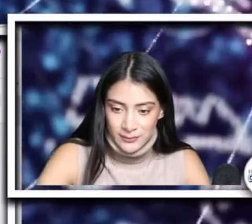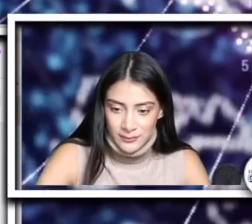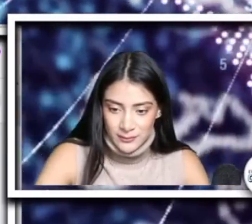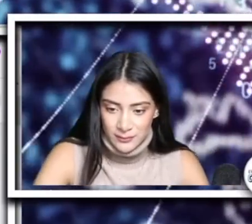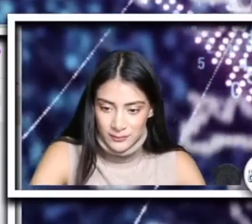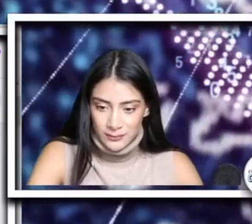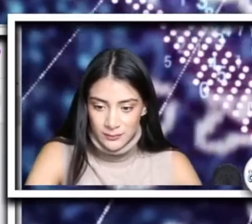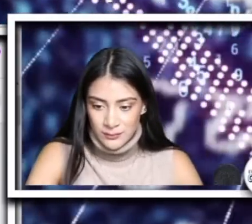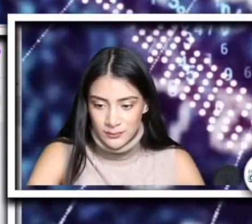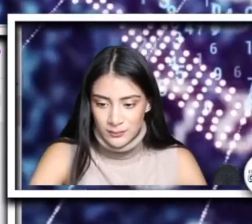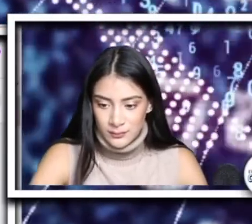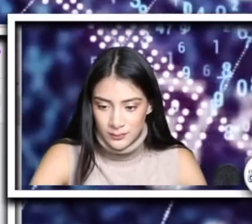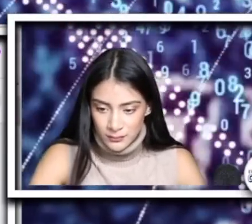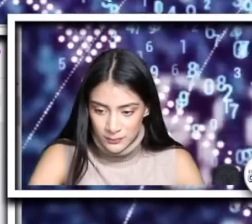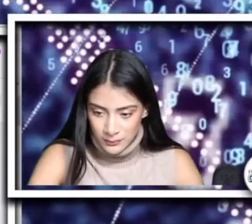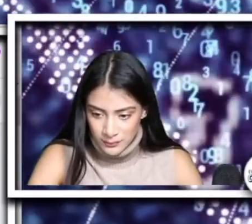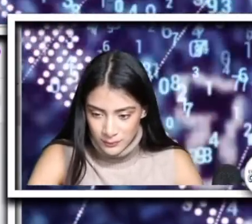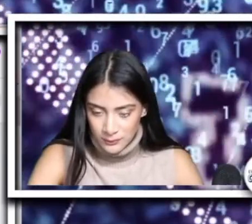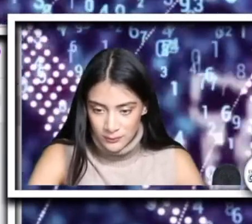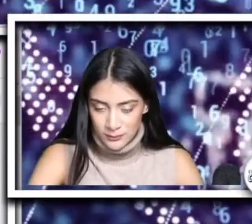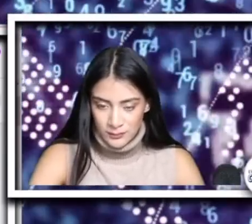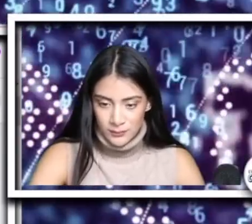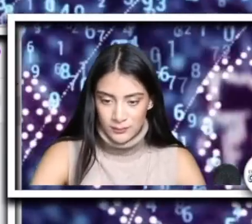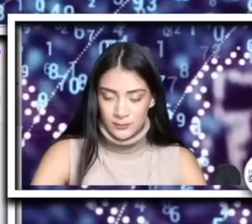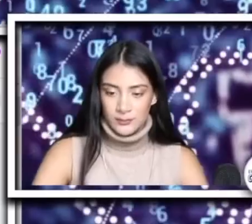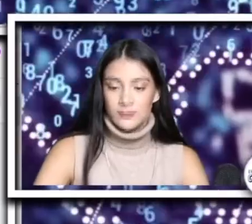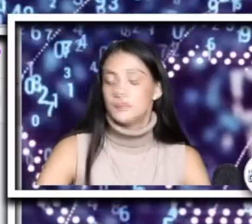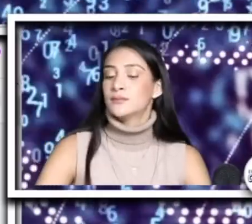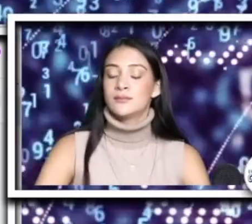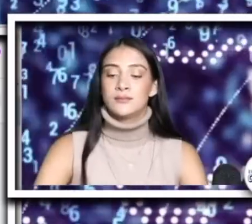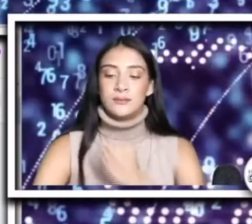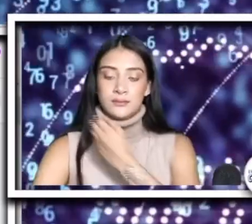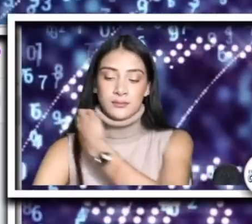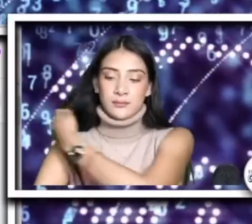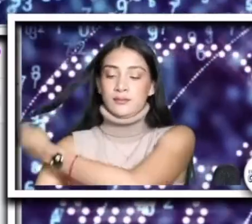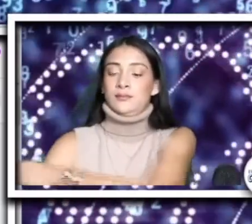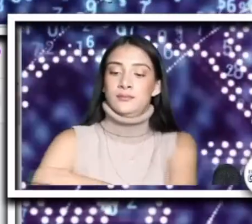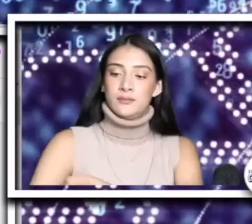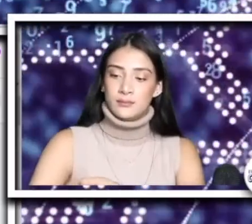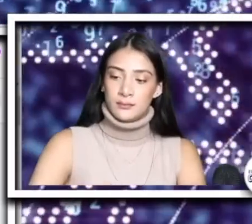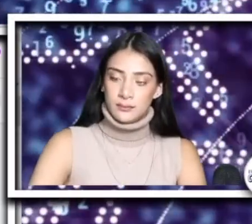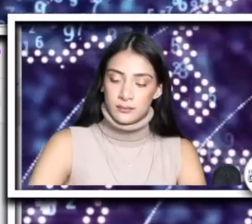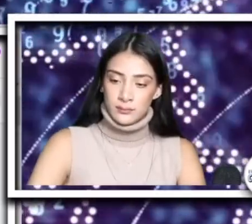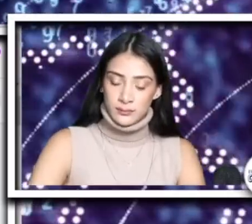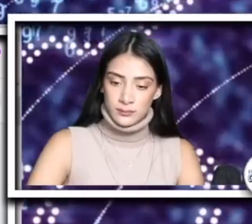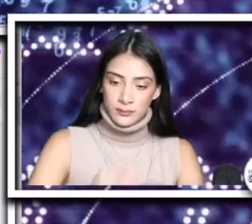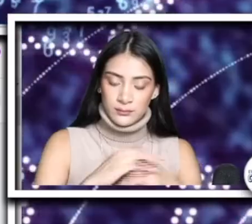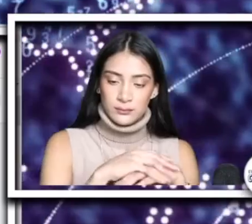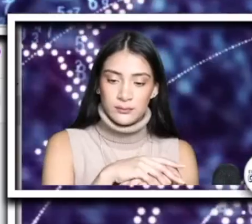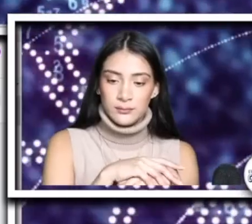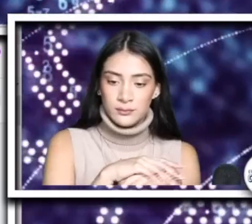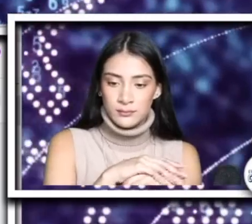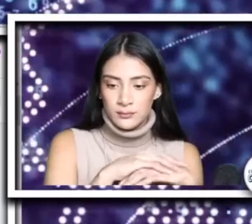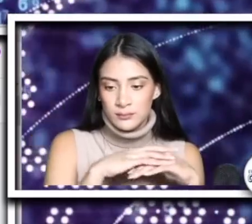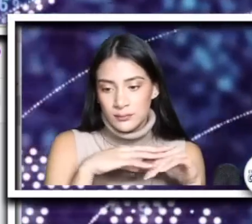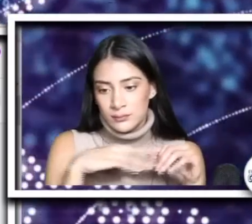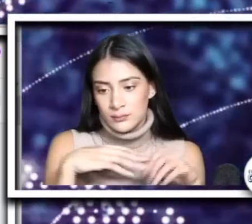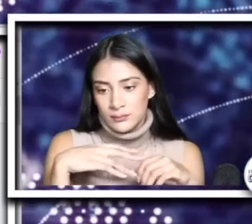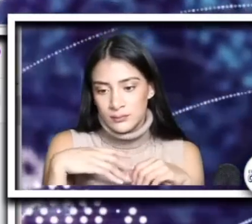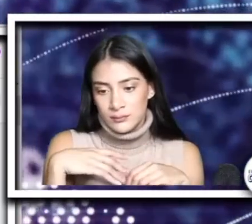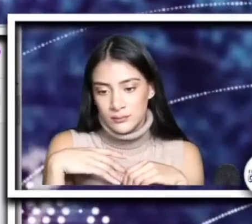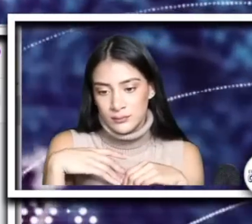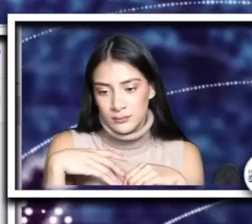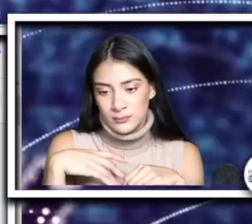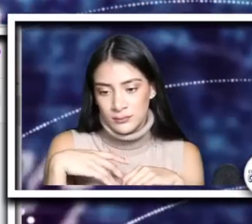de pesos. De Peña Nieto, de Romero de Champs, de Alfredo del Mazo, de Salinas